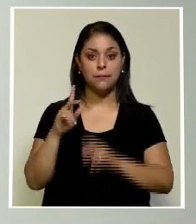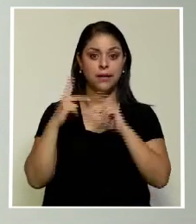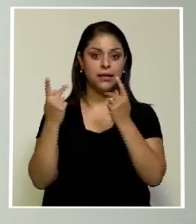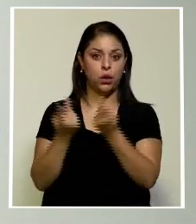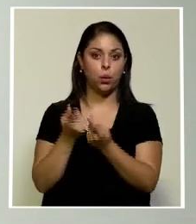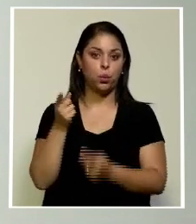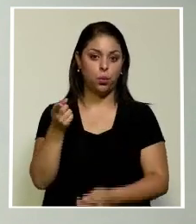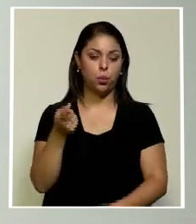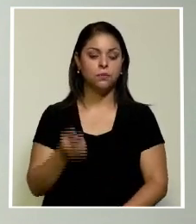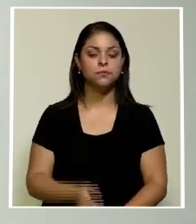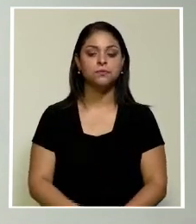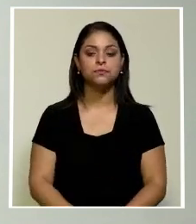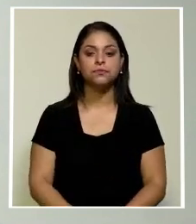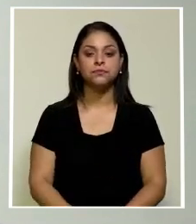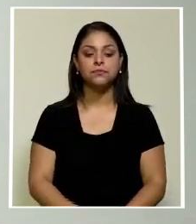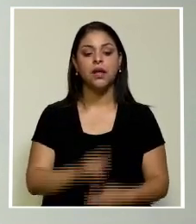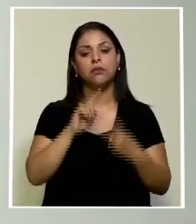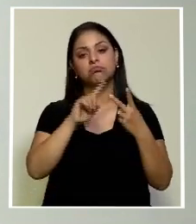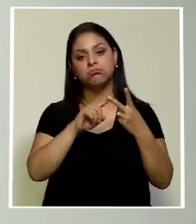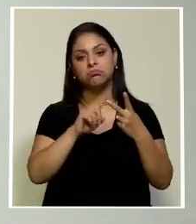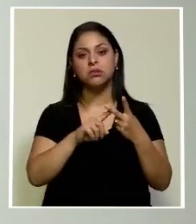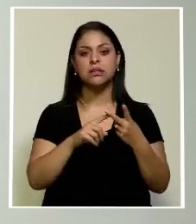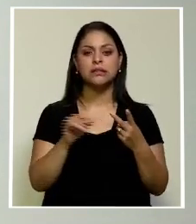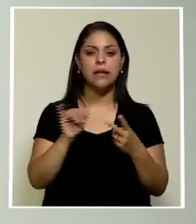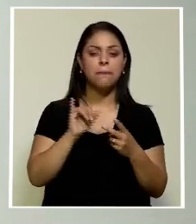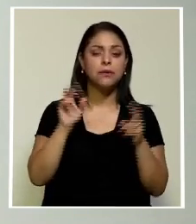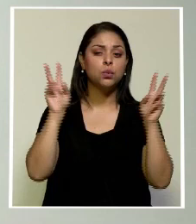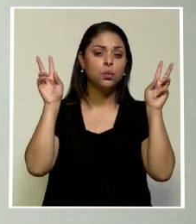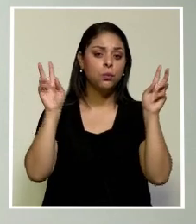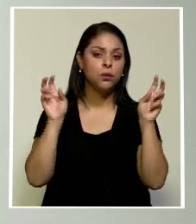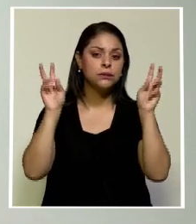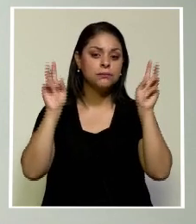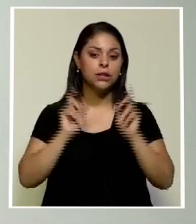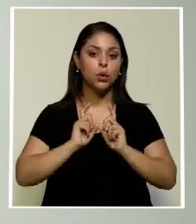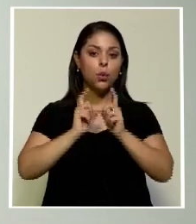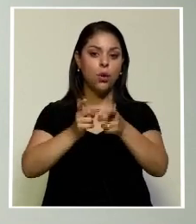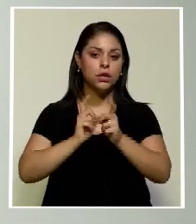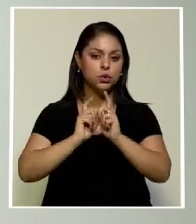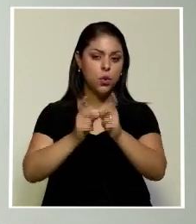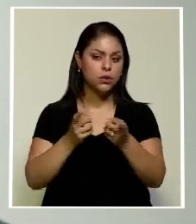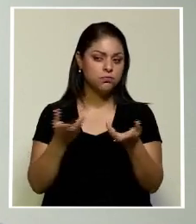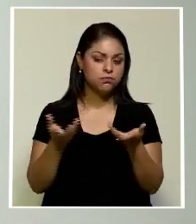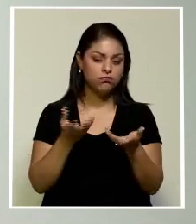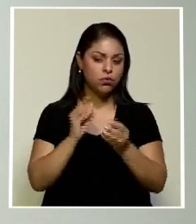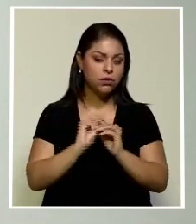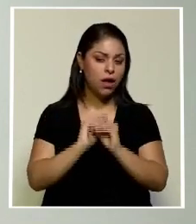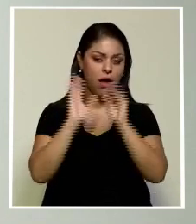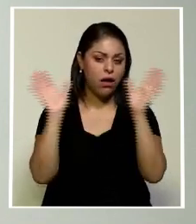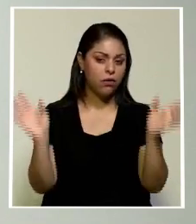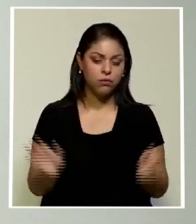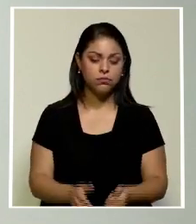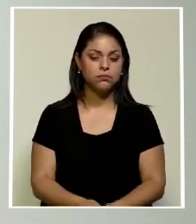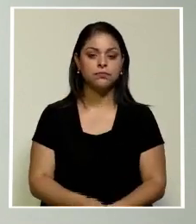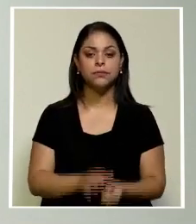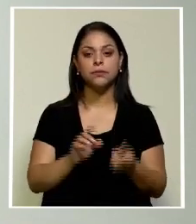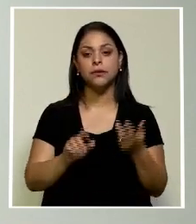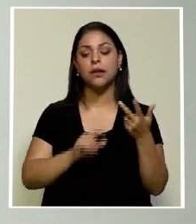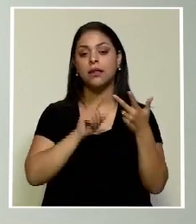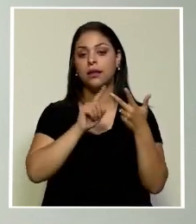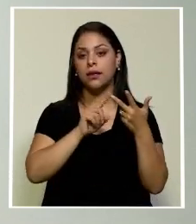políticas, la presencia de presuntas donaciones irregulares, así también sobre